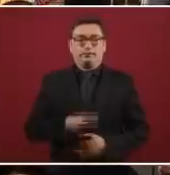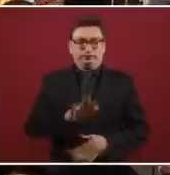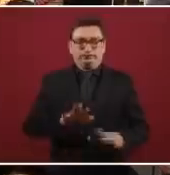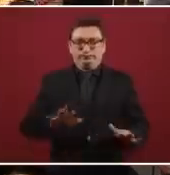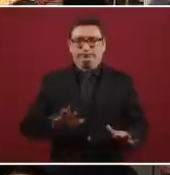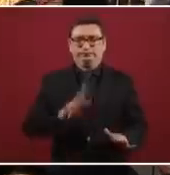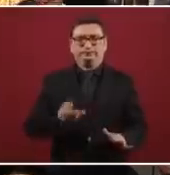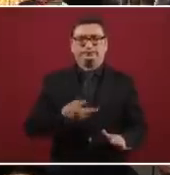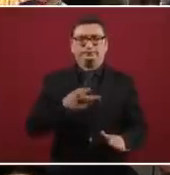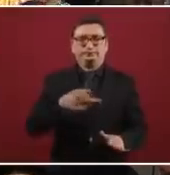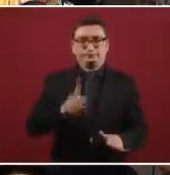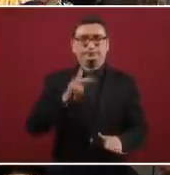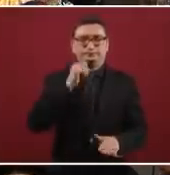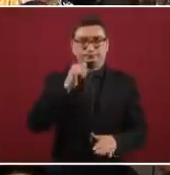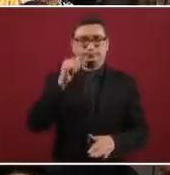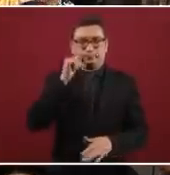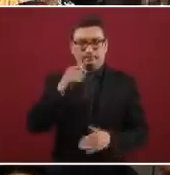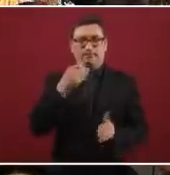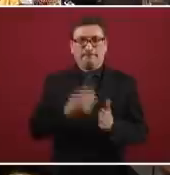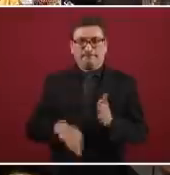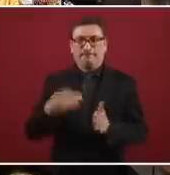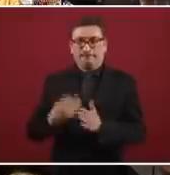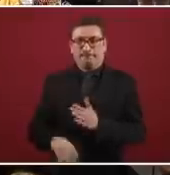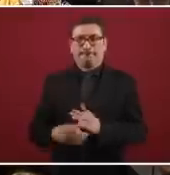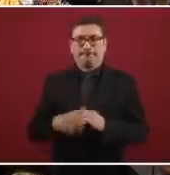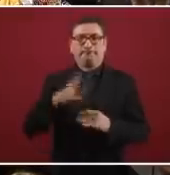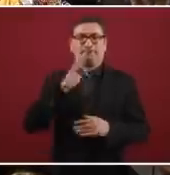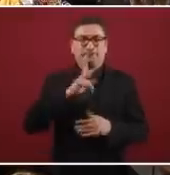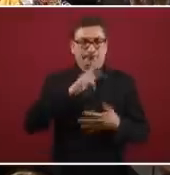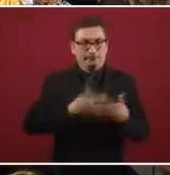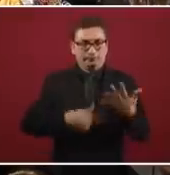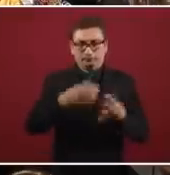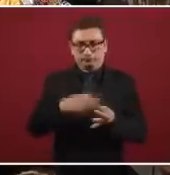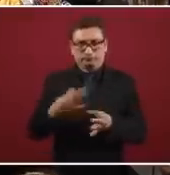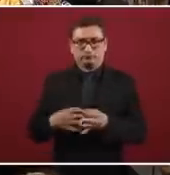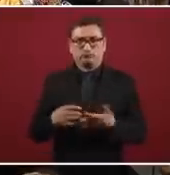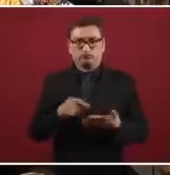pero nos quedaron ayer pendientes para cumplir.